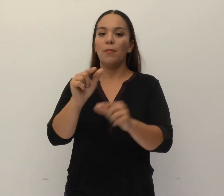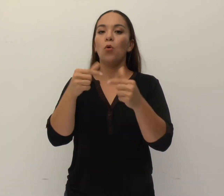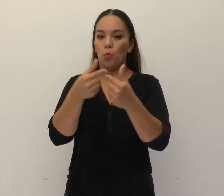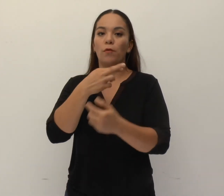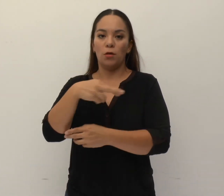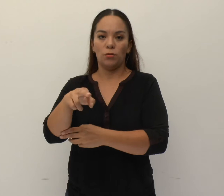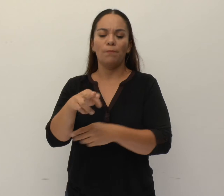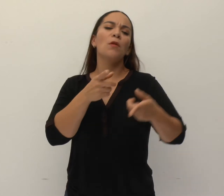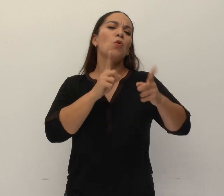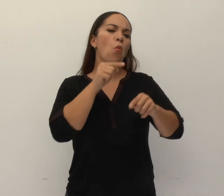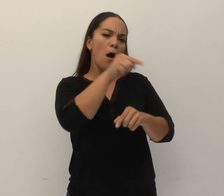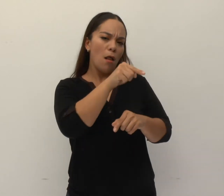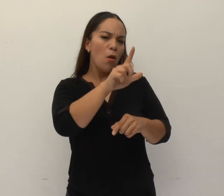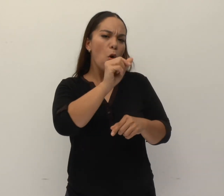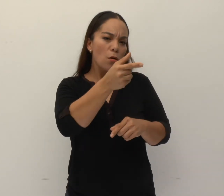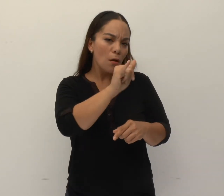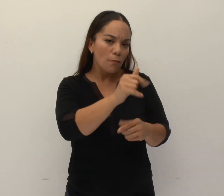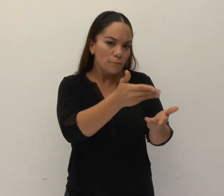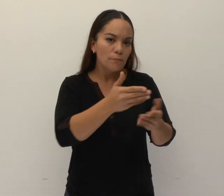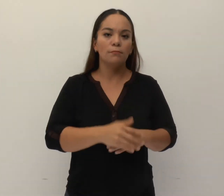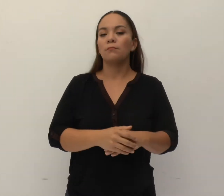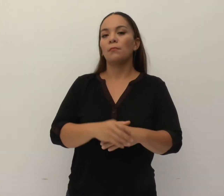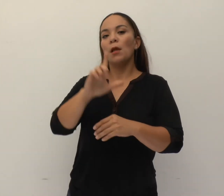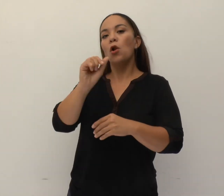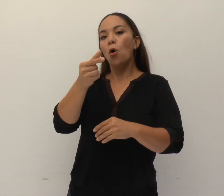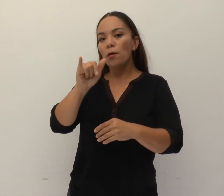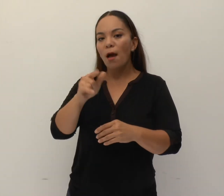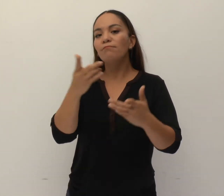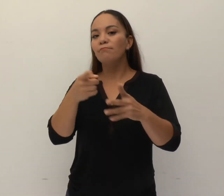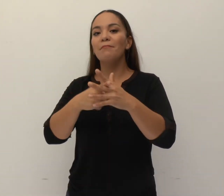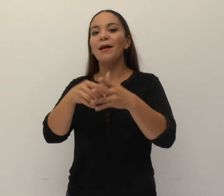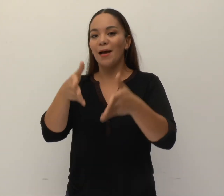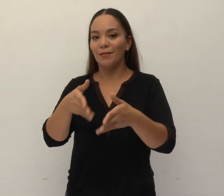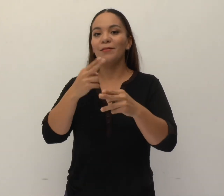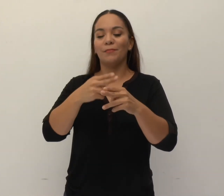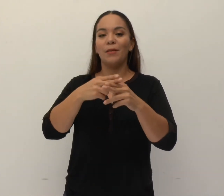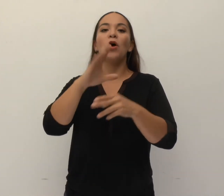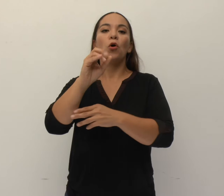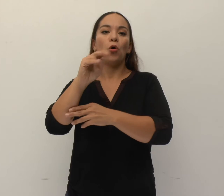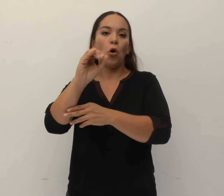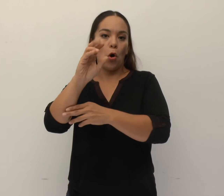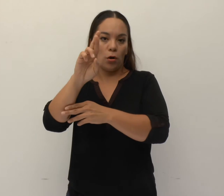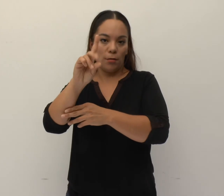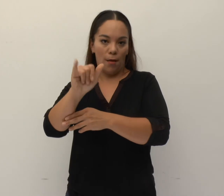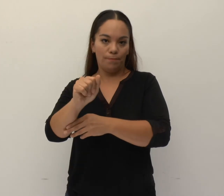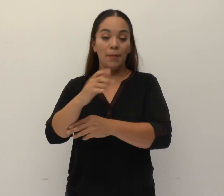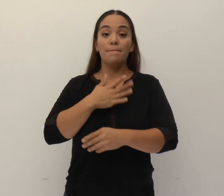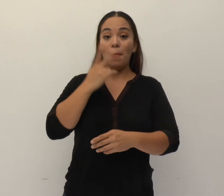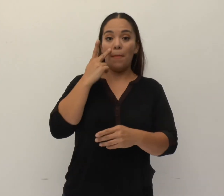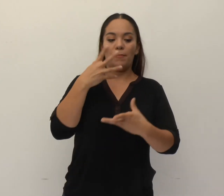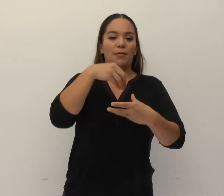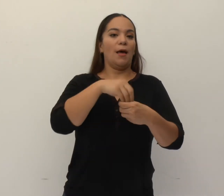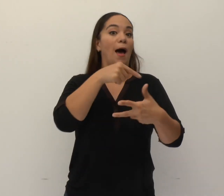man. Uh-huh. What lodge? A maternity by the name of Concordia. Pertenecía a